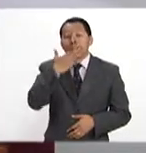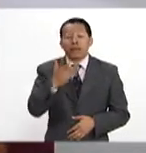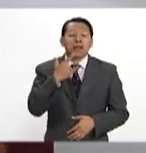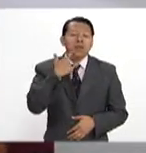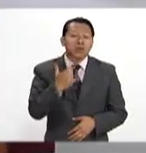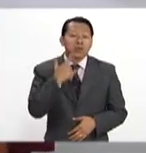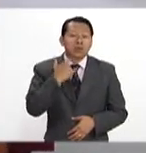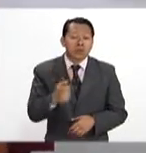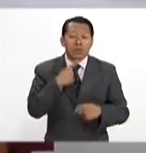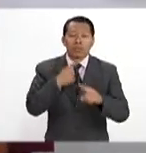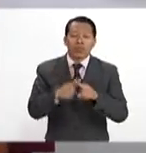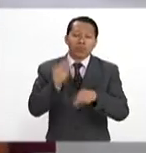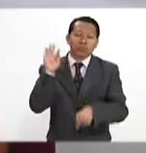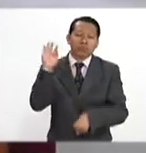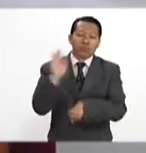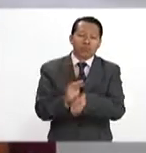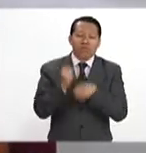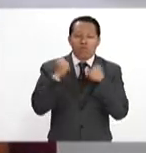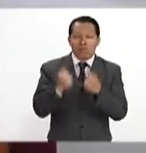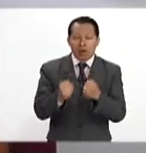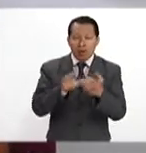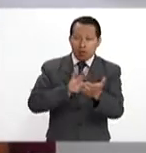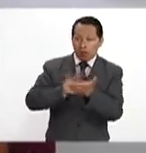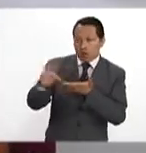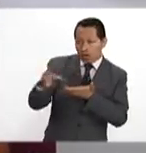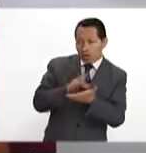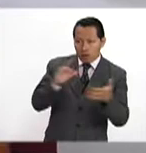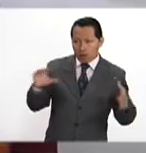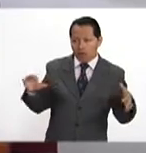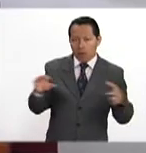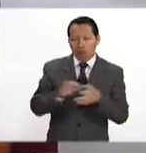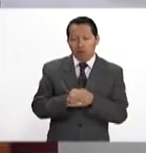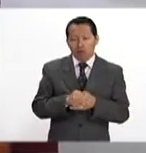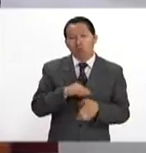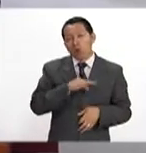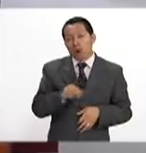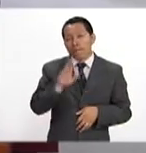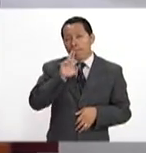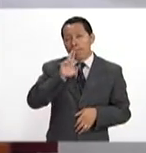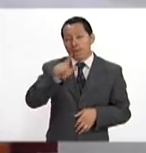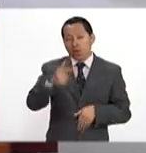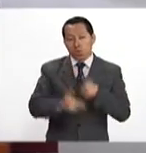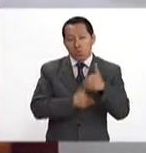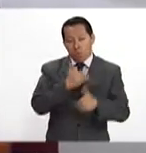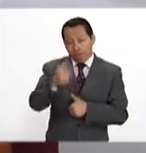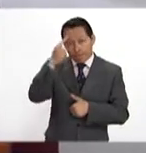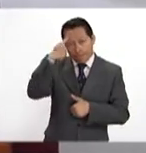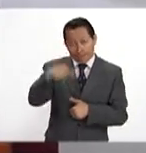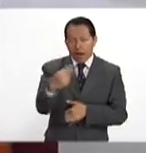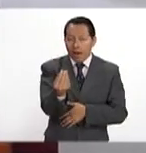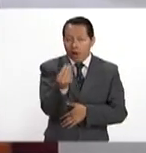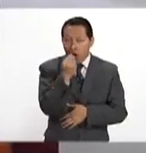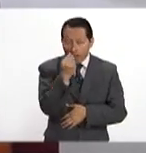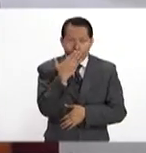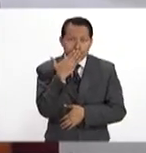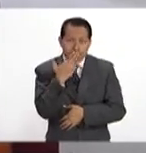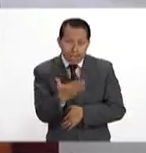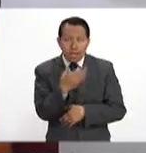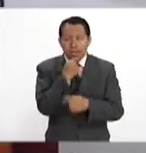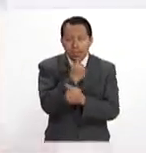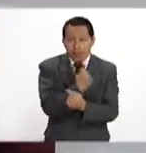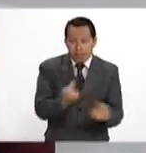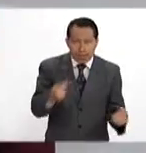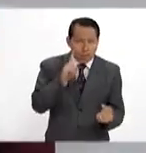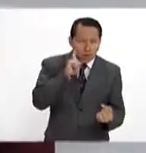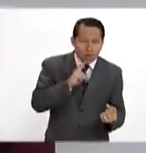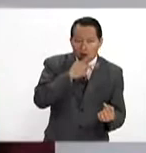por fortalecer los lazos de colaboración orientados a mejorar los hábitos alimentarios de niñas, niños y sus